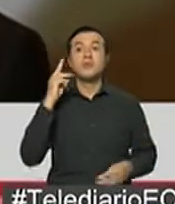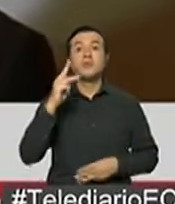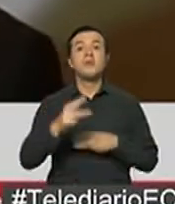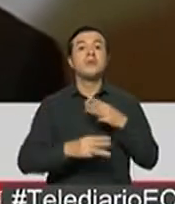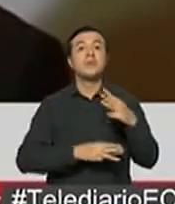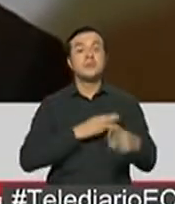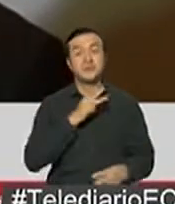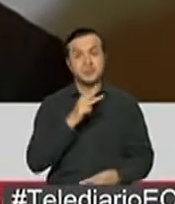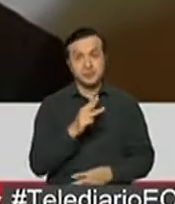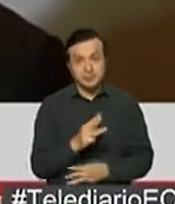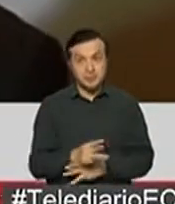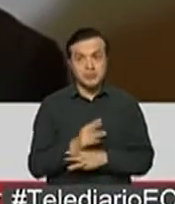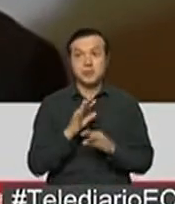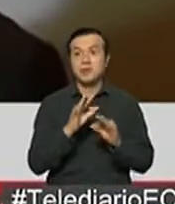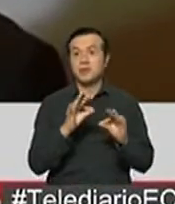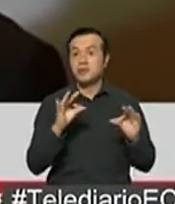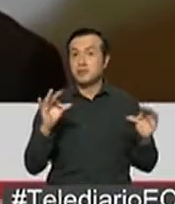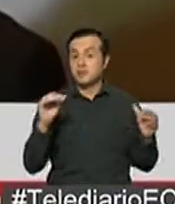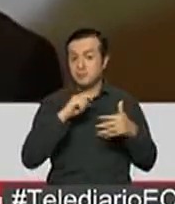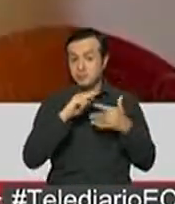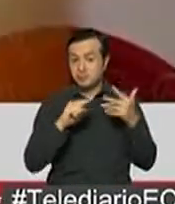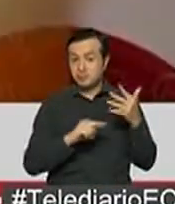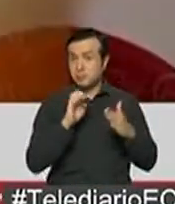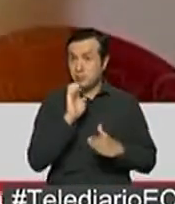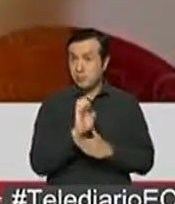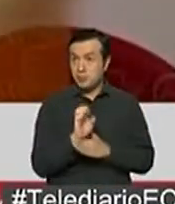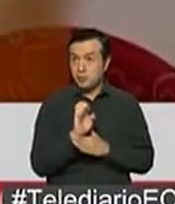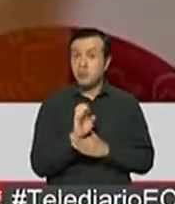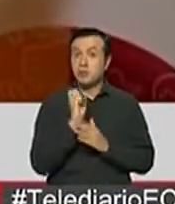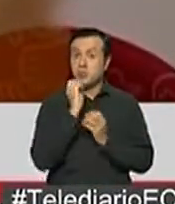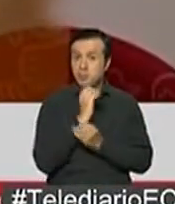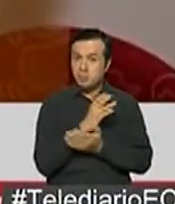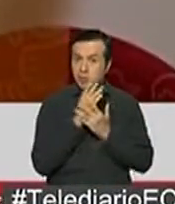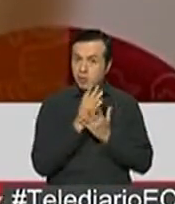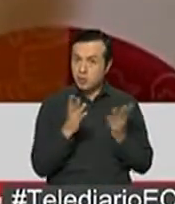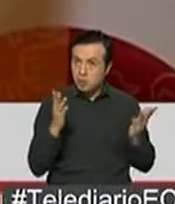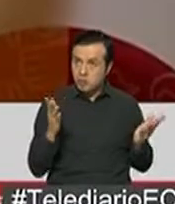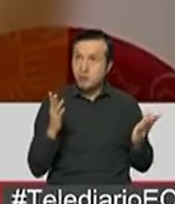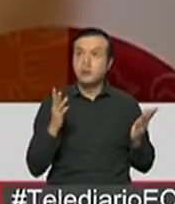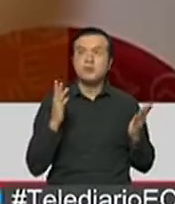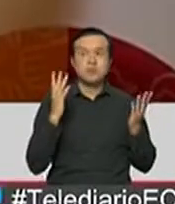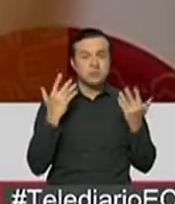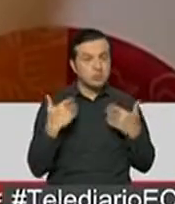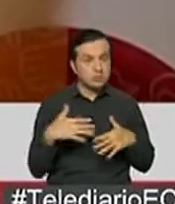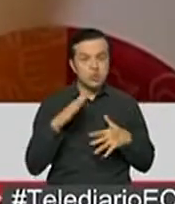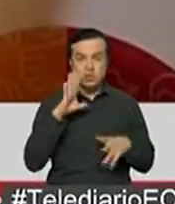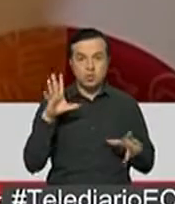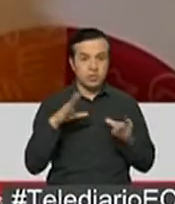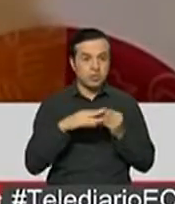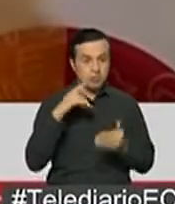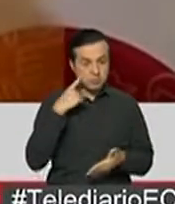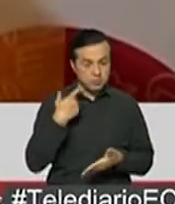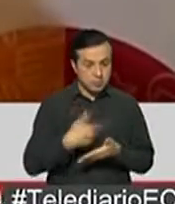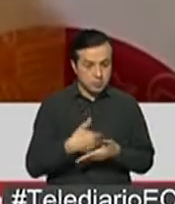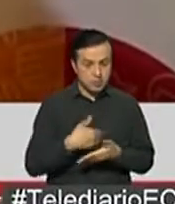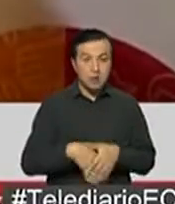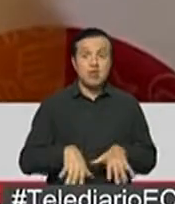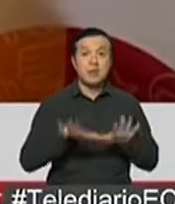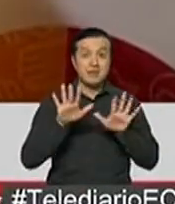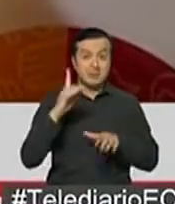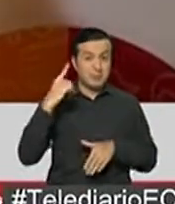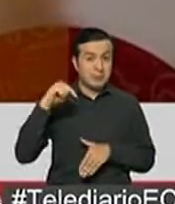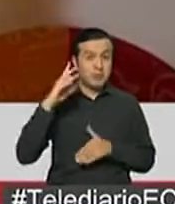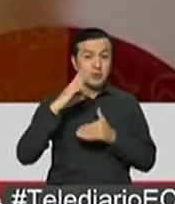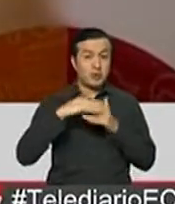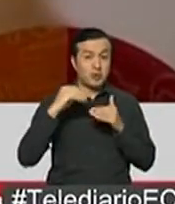la calidad de los productos ecuatorianos aspiramos y esperamos que se concreten in situ al menos 10 millones de